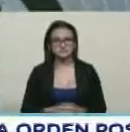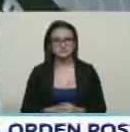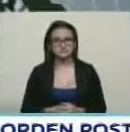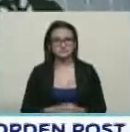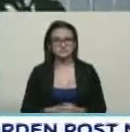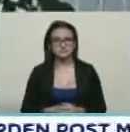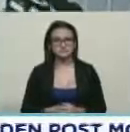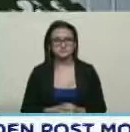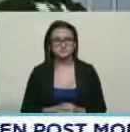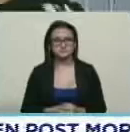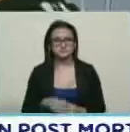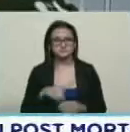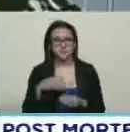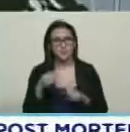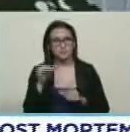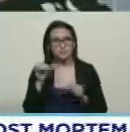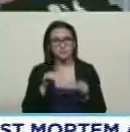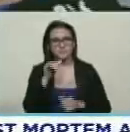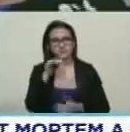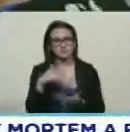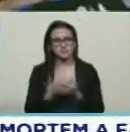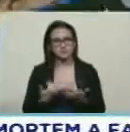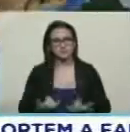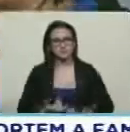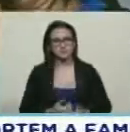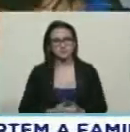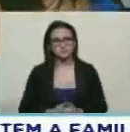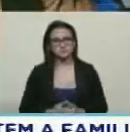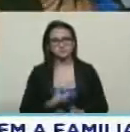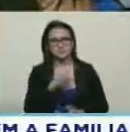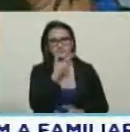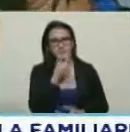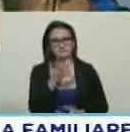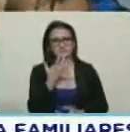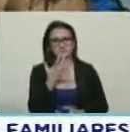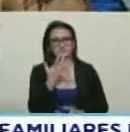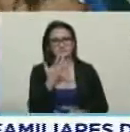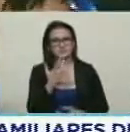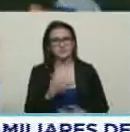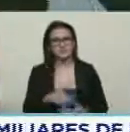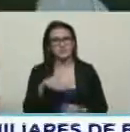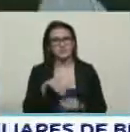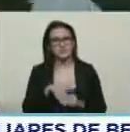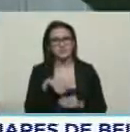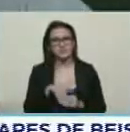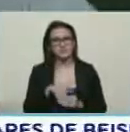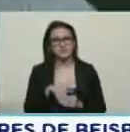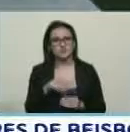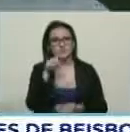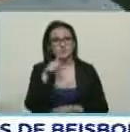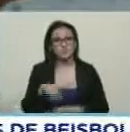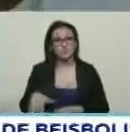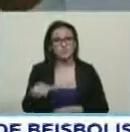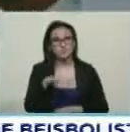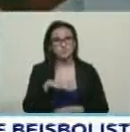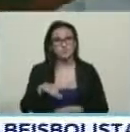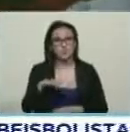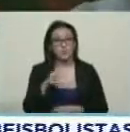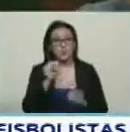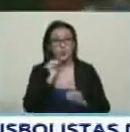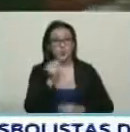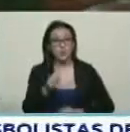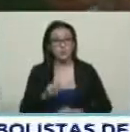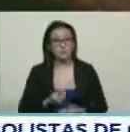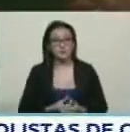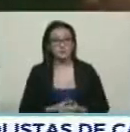conocer cómo ha sido la experiencia hasta el día de hoy. Sumamente sencillo. Se vota, como dice el pueblo joven, en